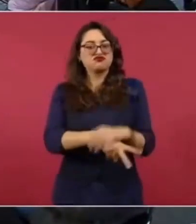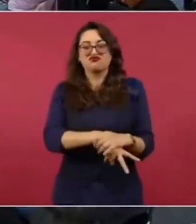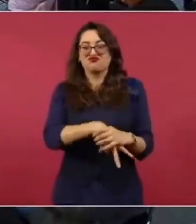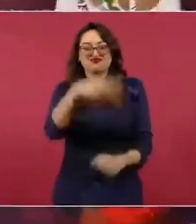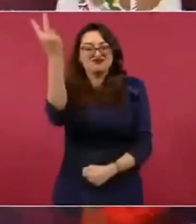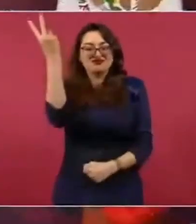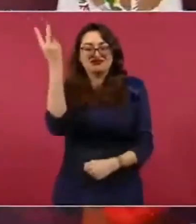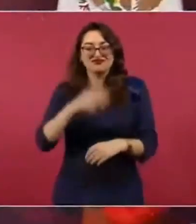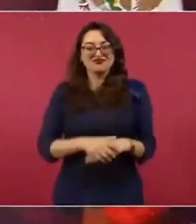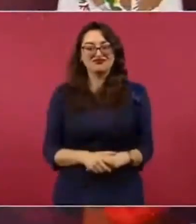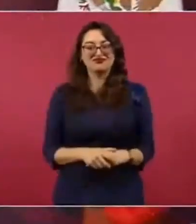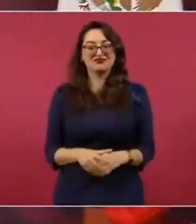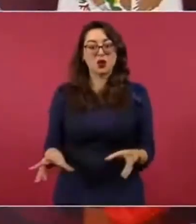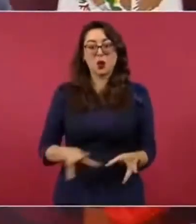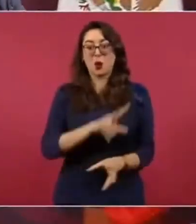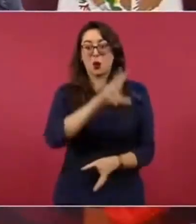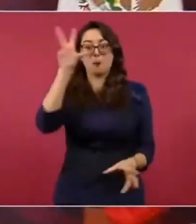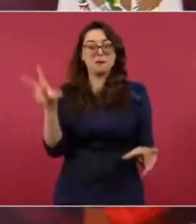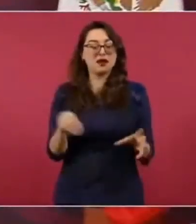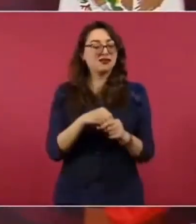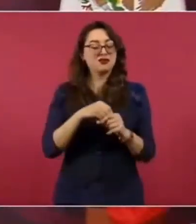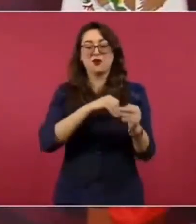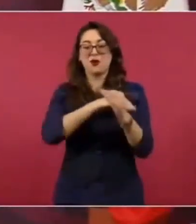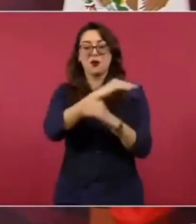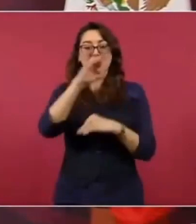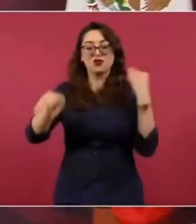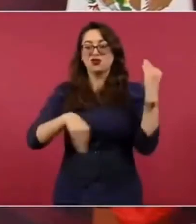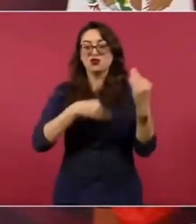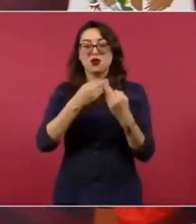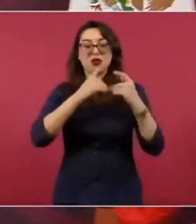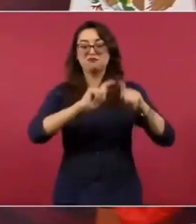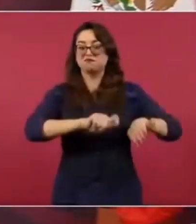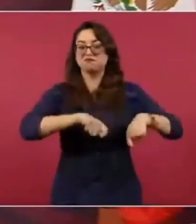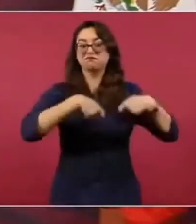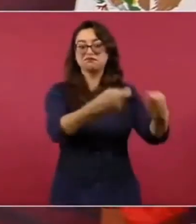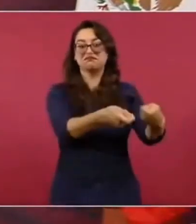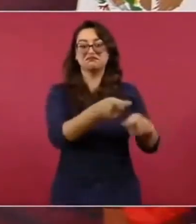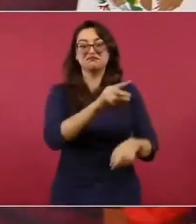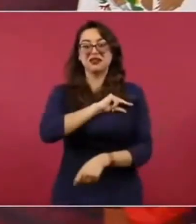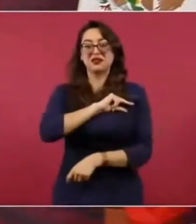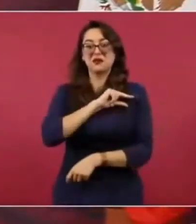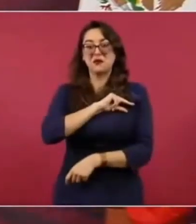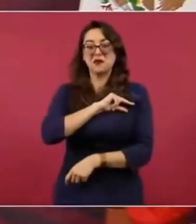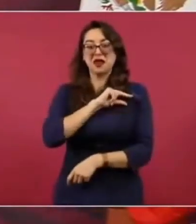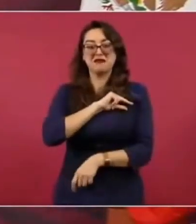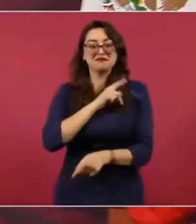Bueno, hasta las ambulancias no son del ISSSTE,